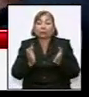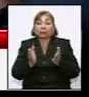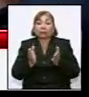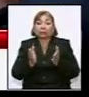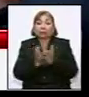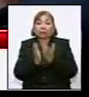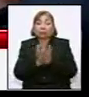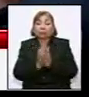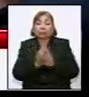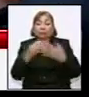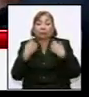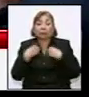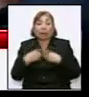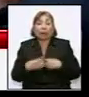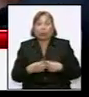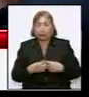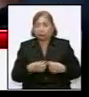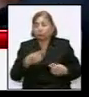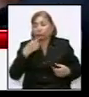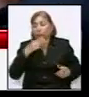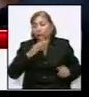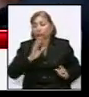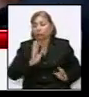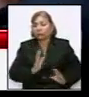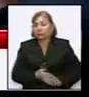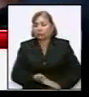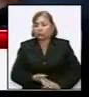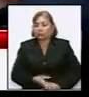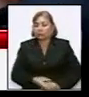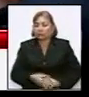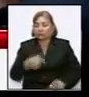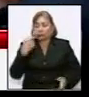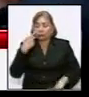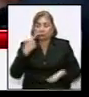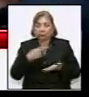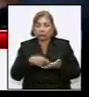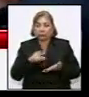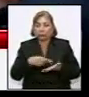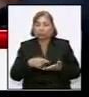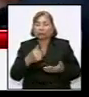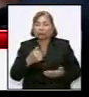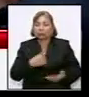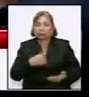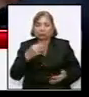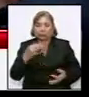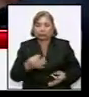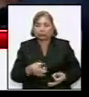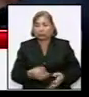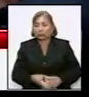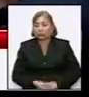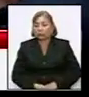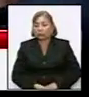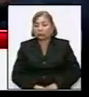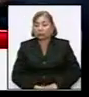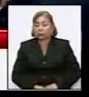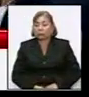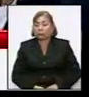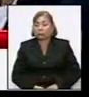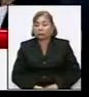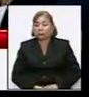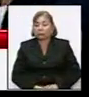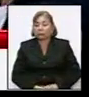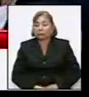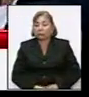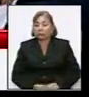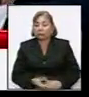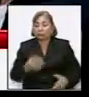de abogados no eso sería este las observaciones que consideró presidente para que puedan